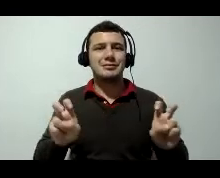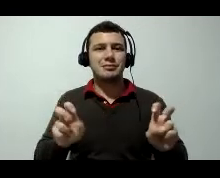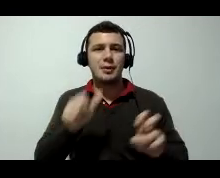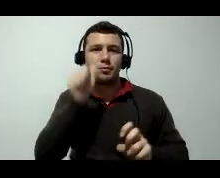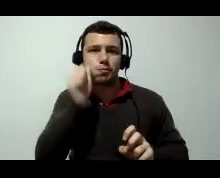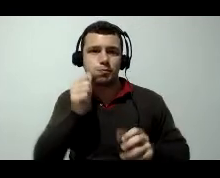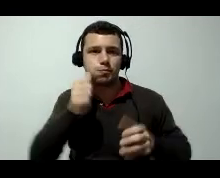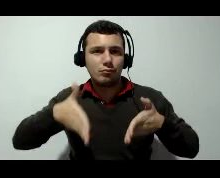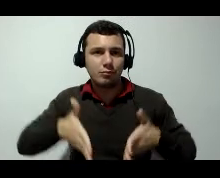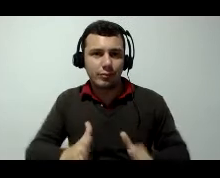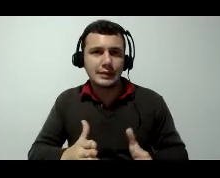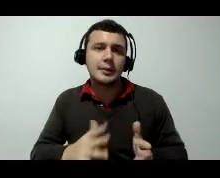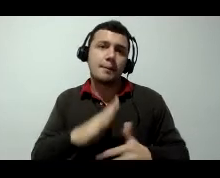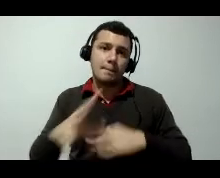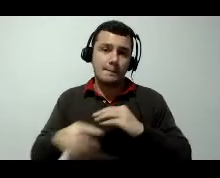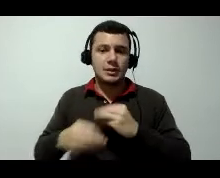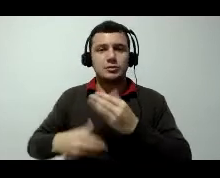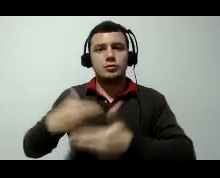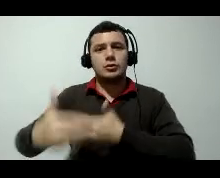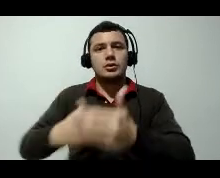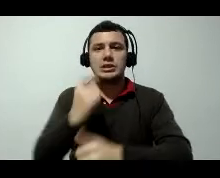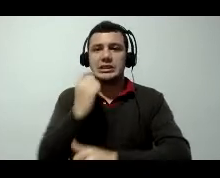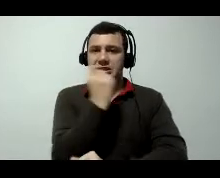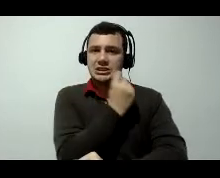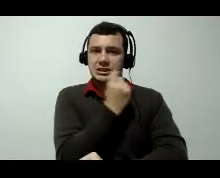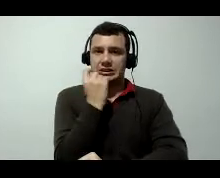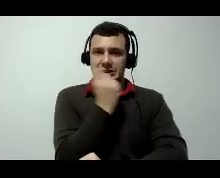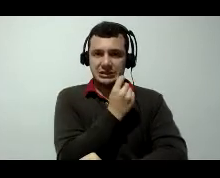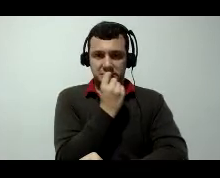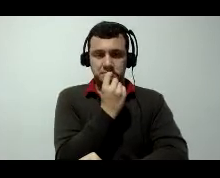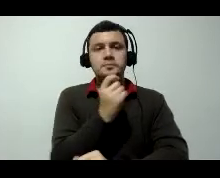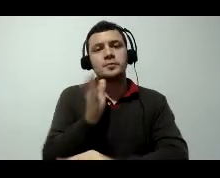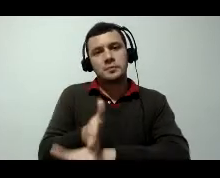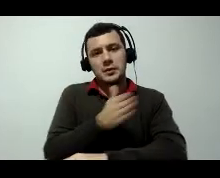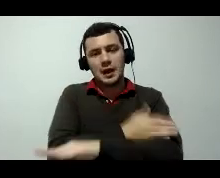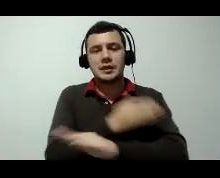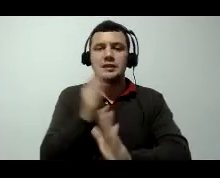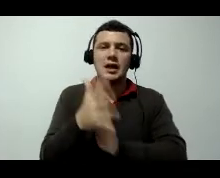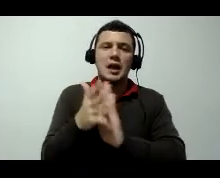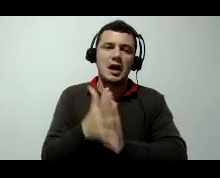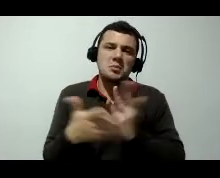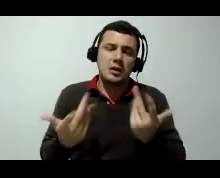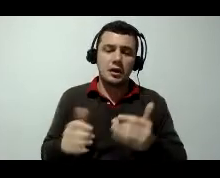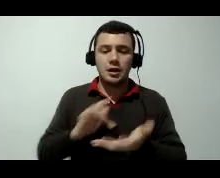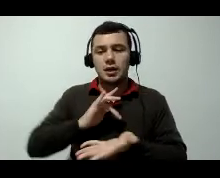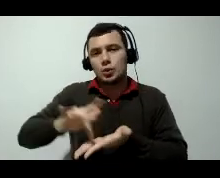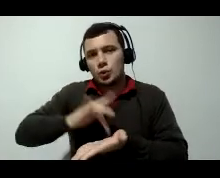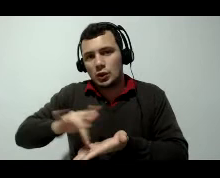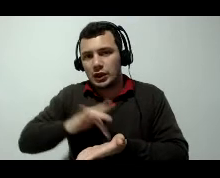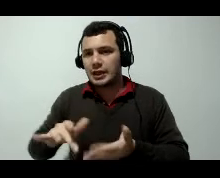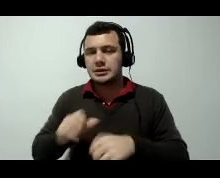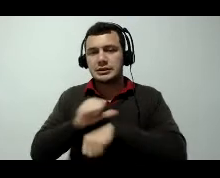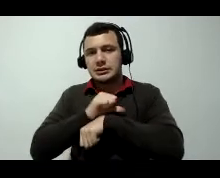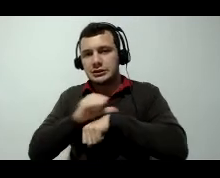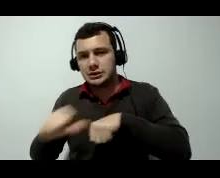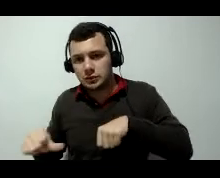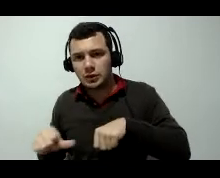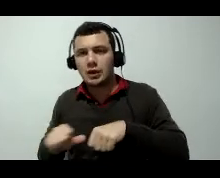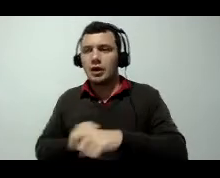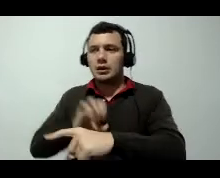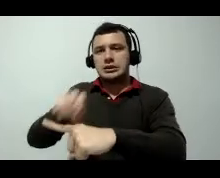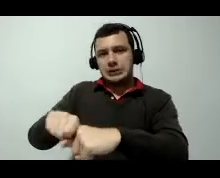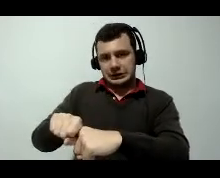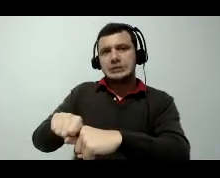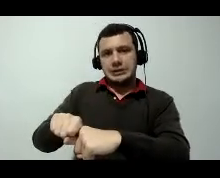las diapositivas anteriores me nombraban solamente como consulta externa, urgencia, cirugía, pero en ningún momento me hablaban como